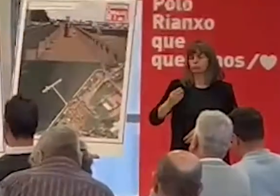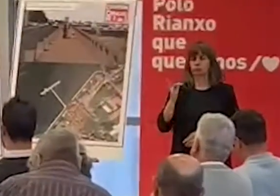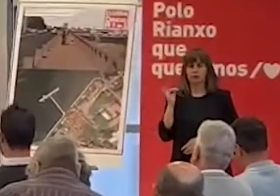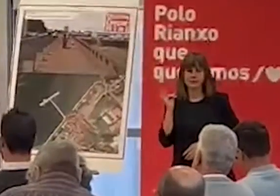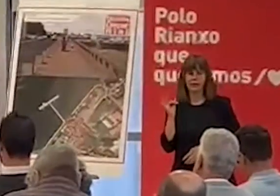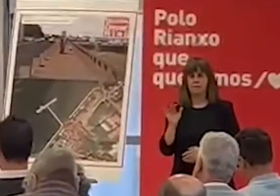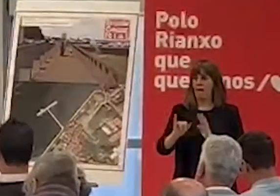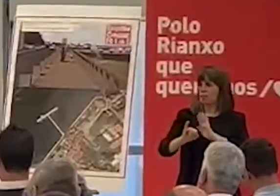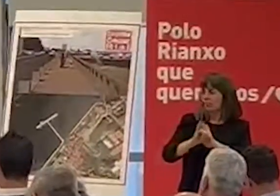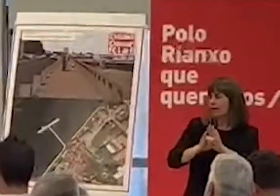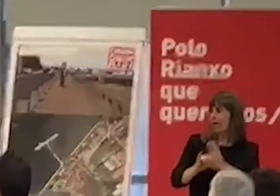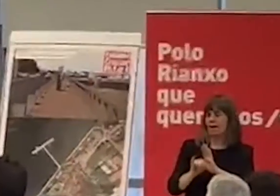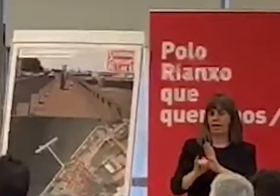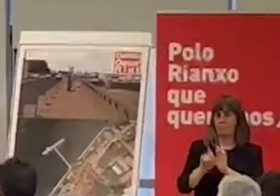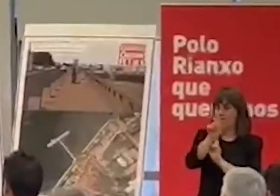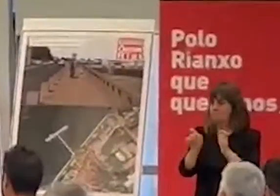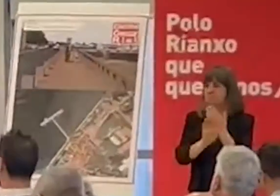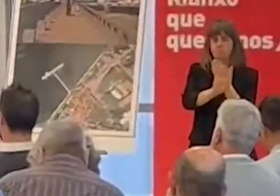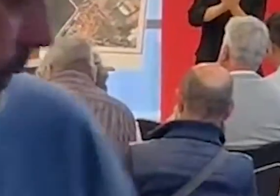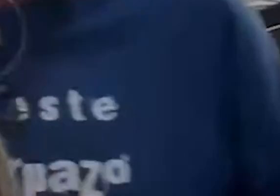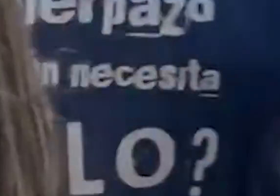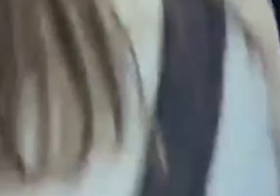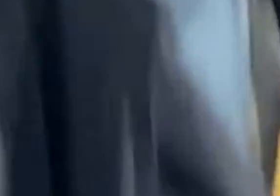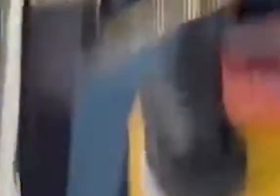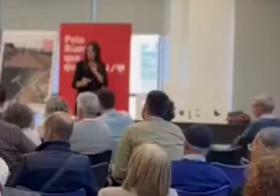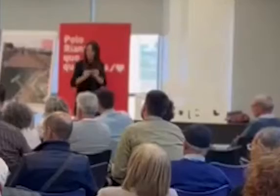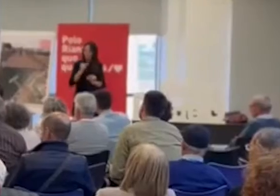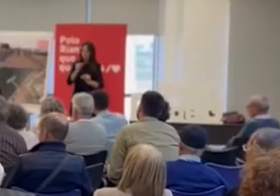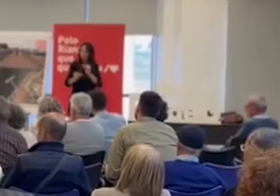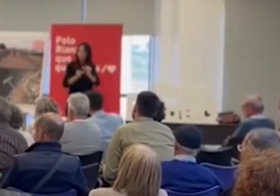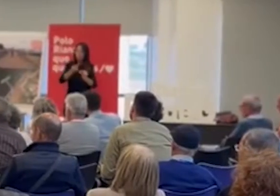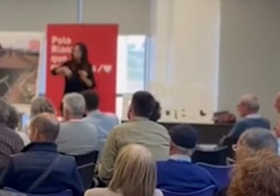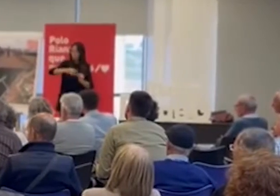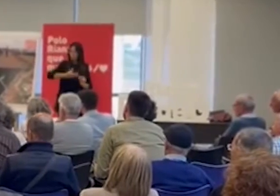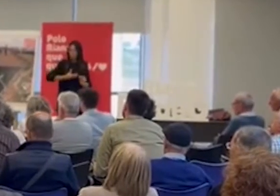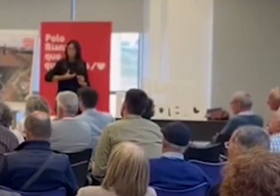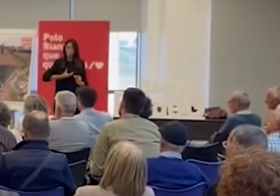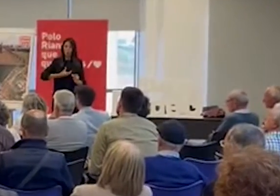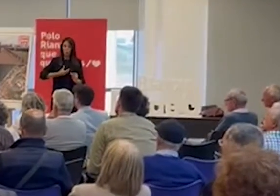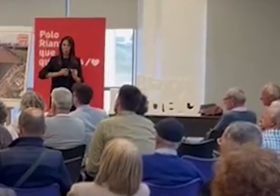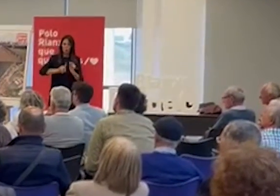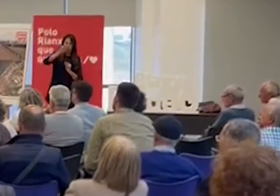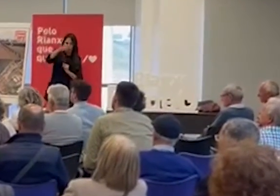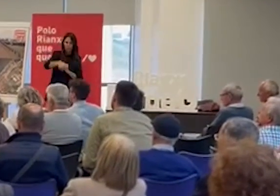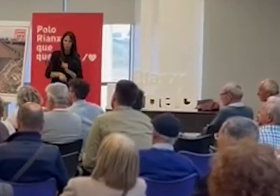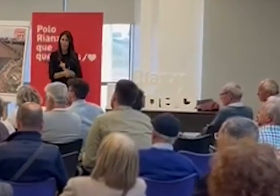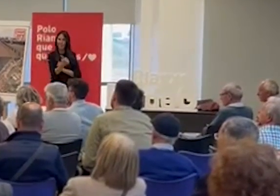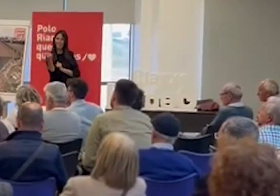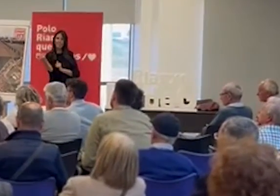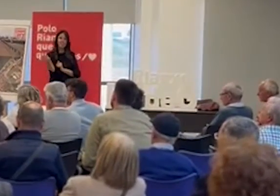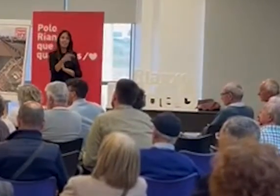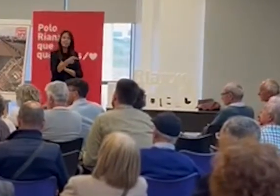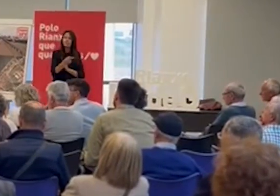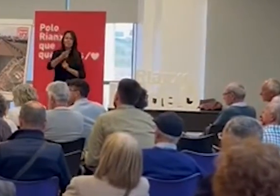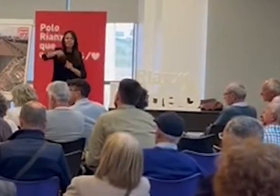Grupo Socialista de Rianxo celebrou o seu mitin central no Auditorio Rianxeiro. Nel, o candidato á alcaldía Óscar Rial agradeceu o